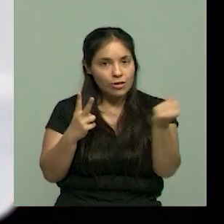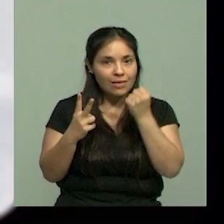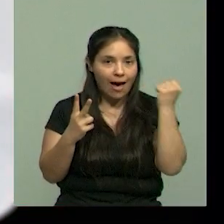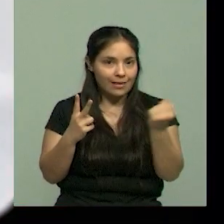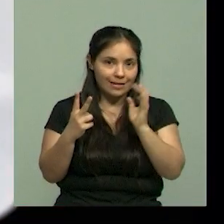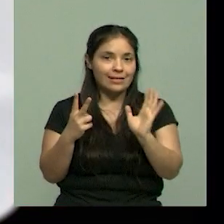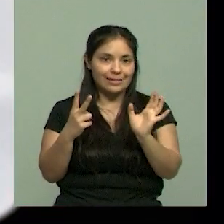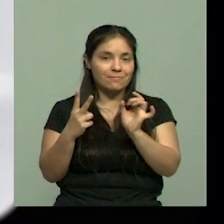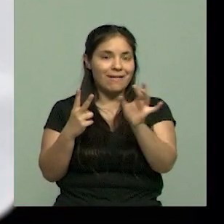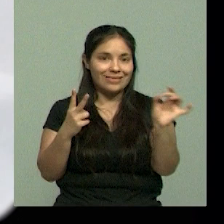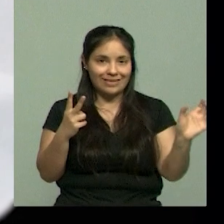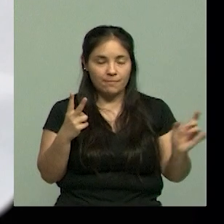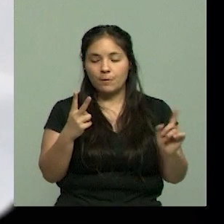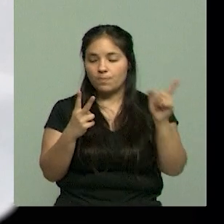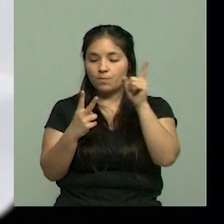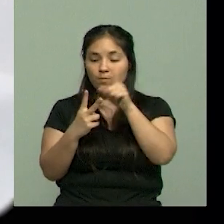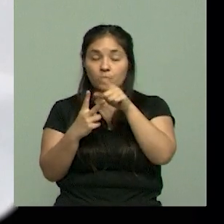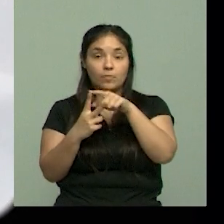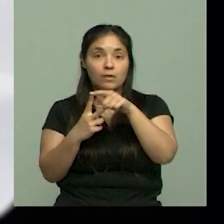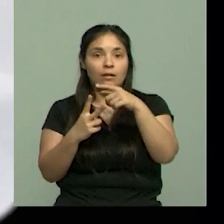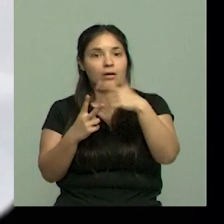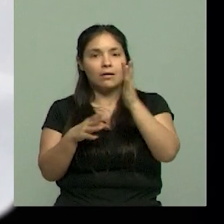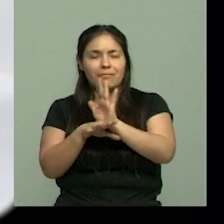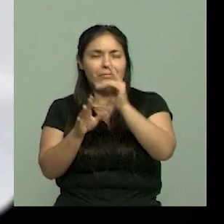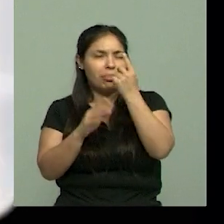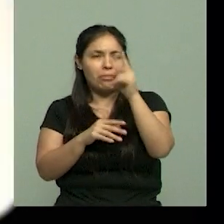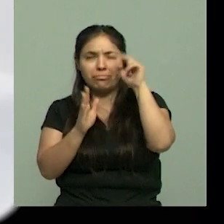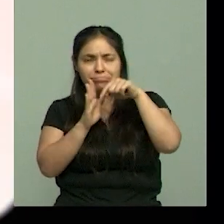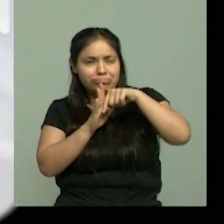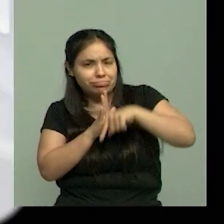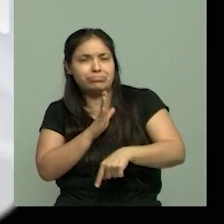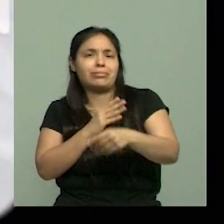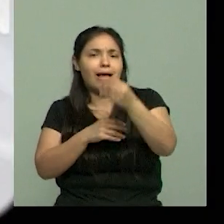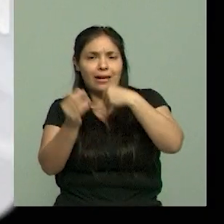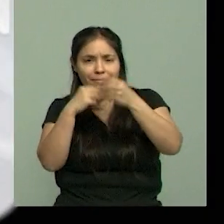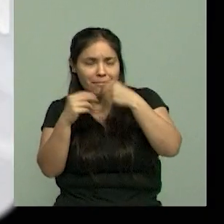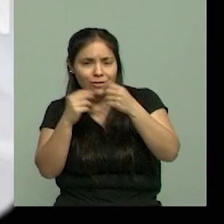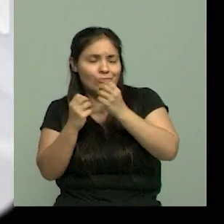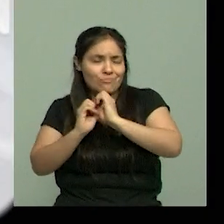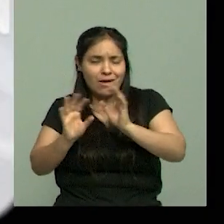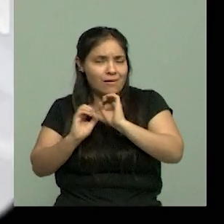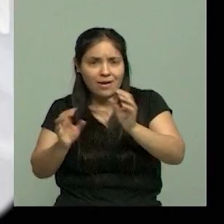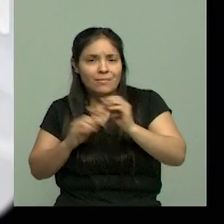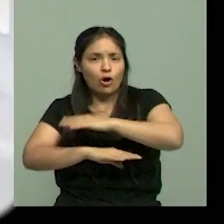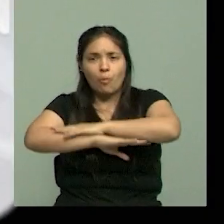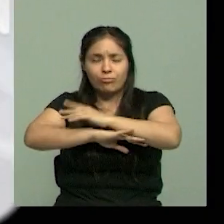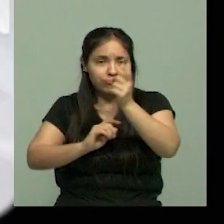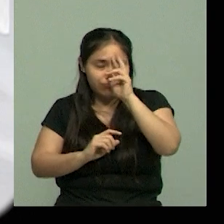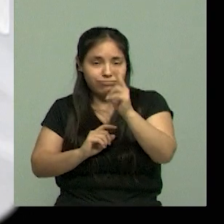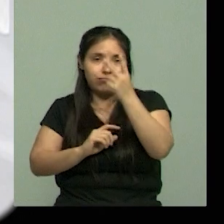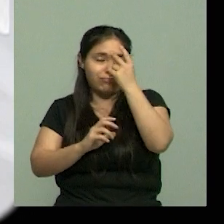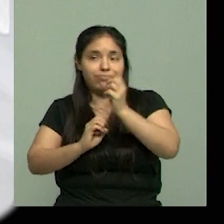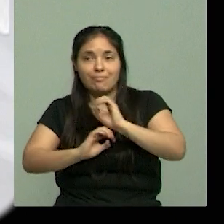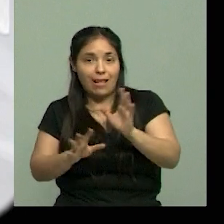Por un lado, profundizó mucho, ¿sí? Impactó mucho en el desarrollo de este tipo de conductas porque, bueno, durante la pandemia si hay algo